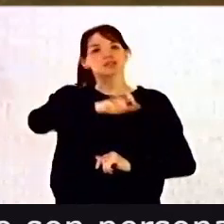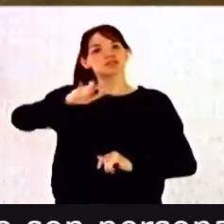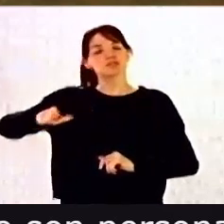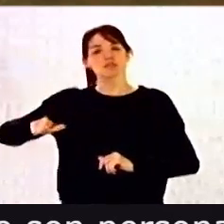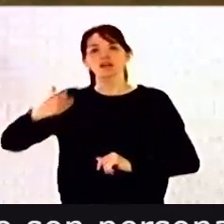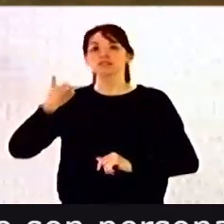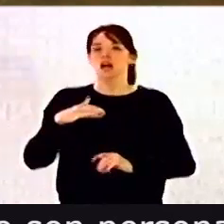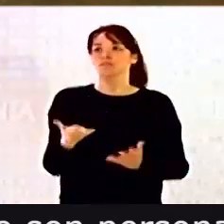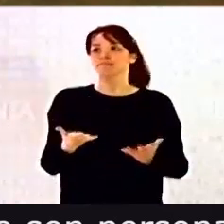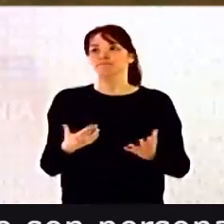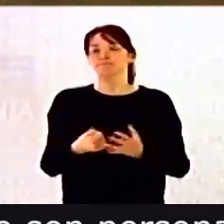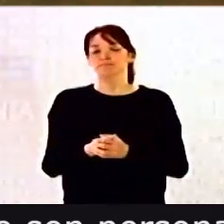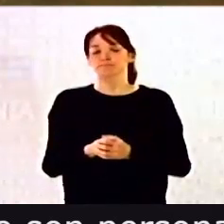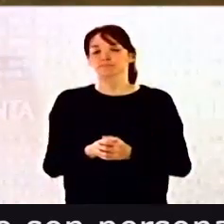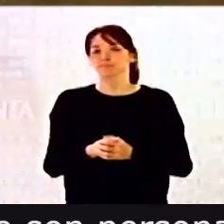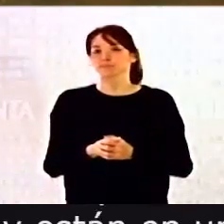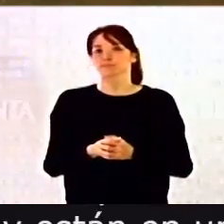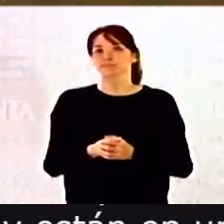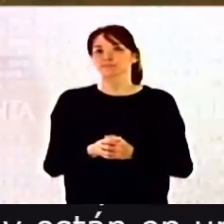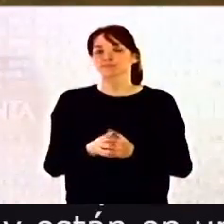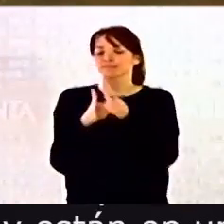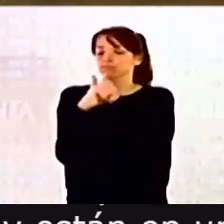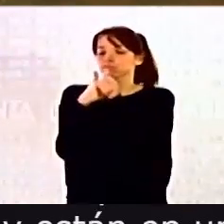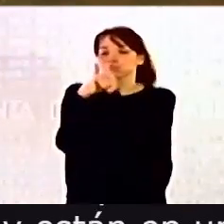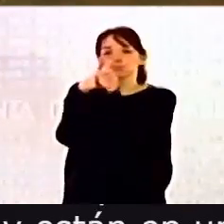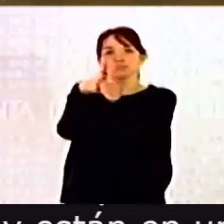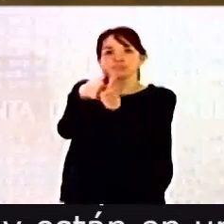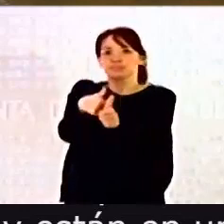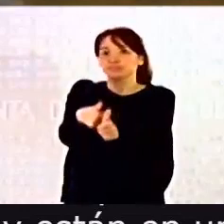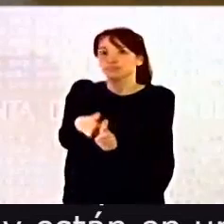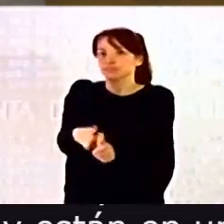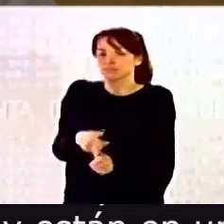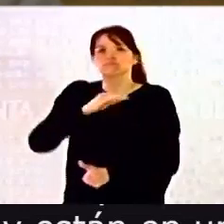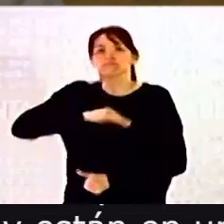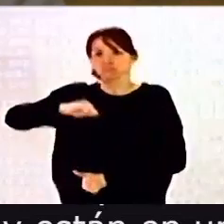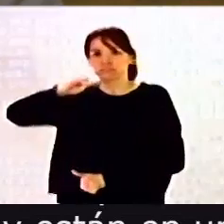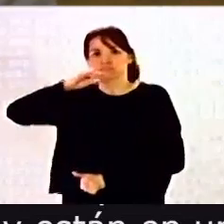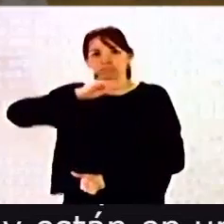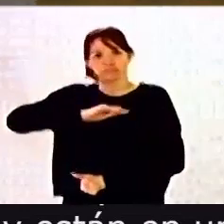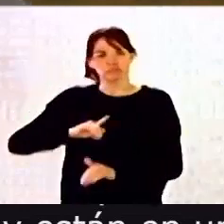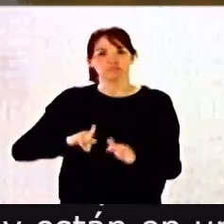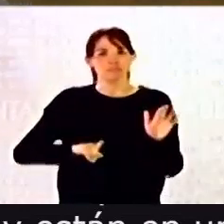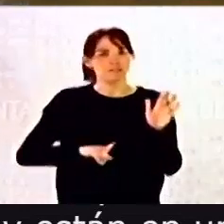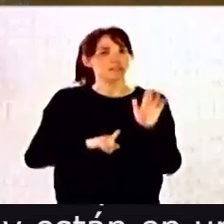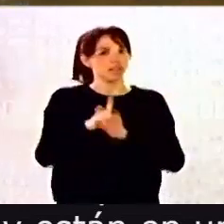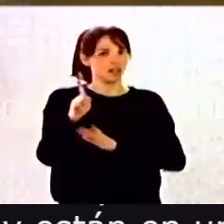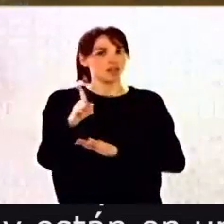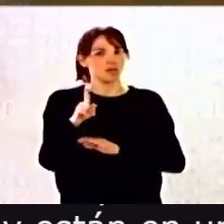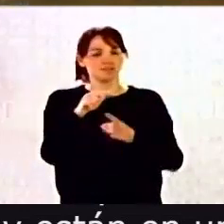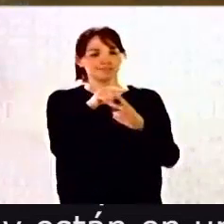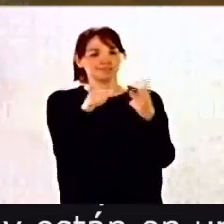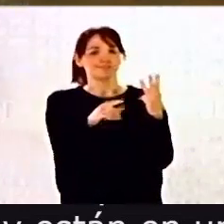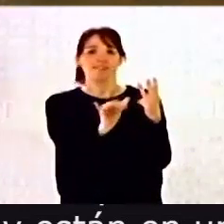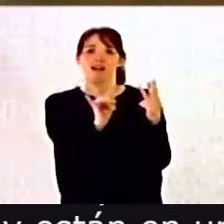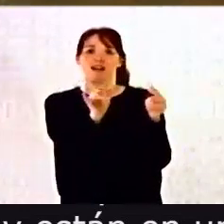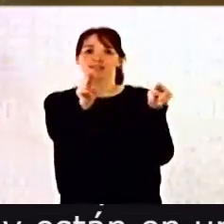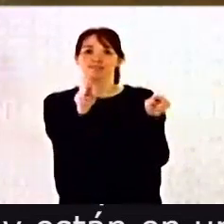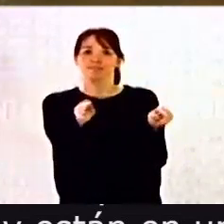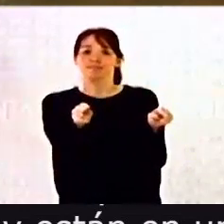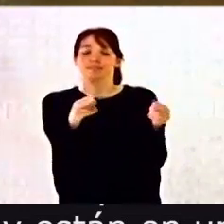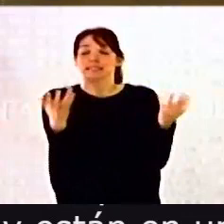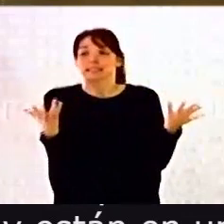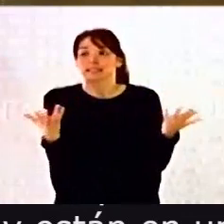grado de dependencia muy avanzado, con lo cual yo